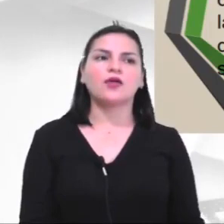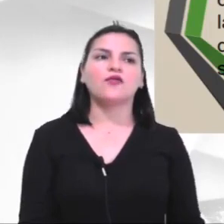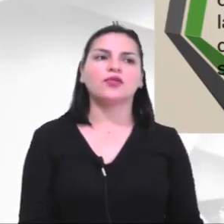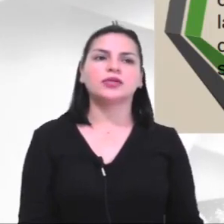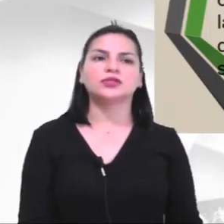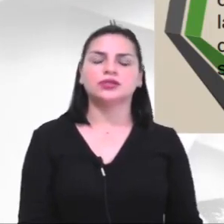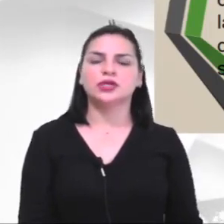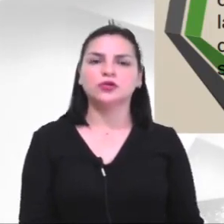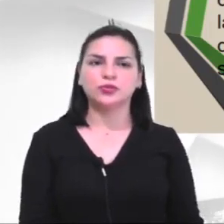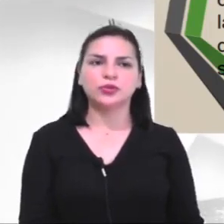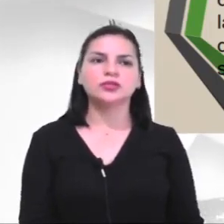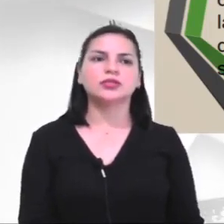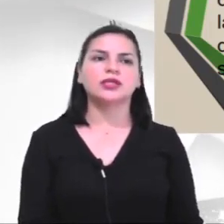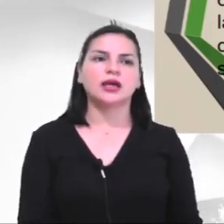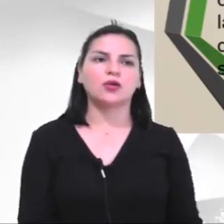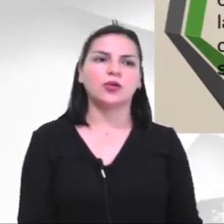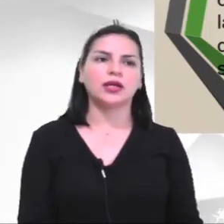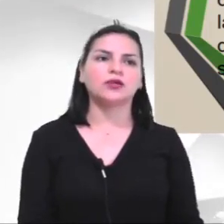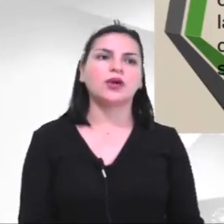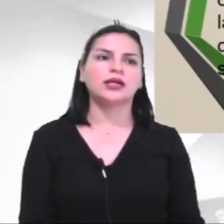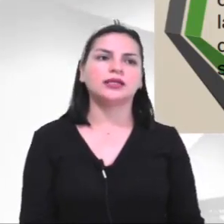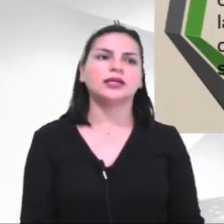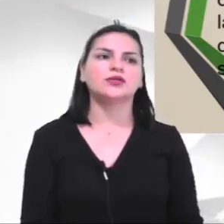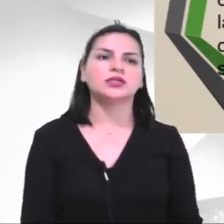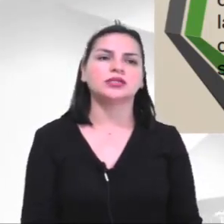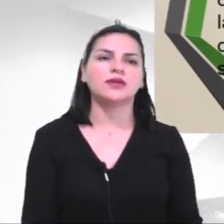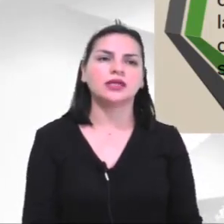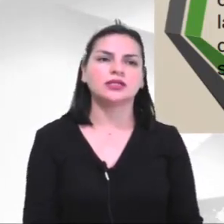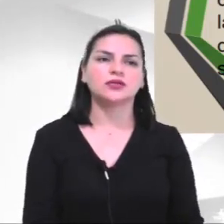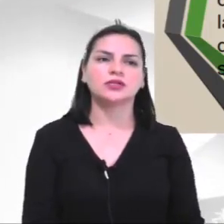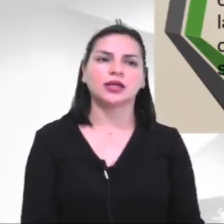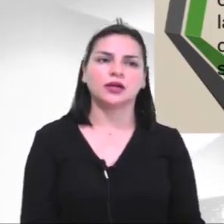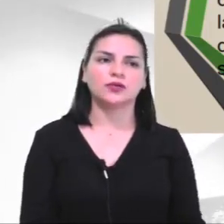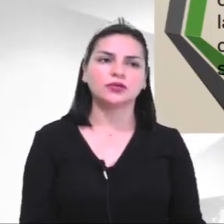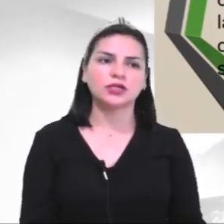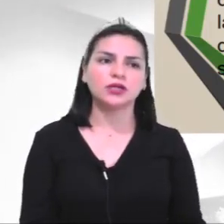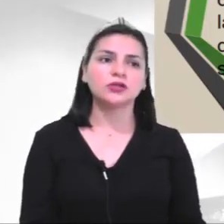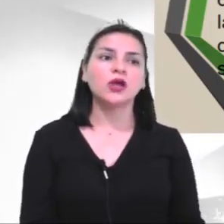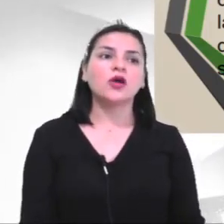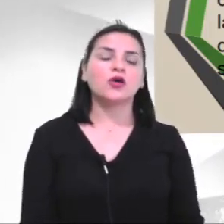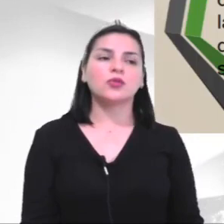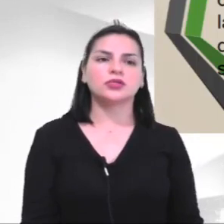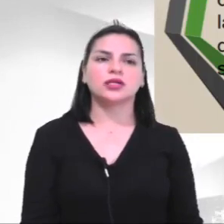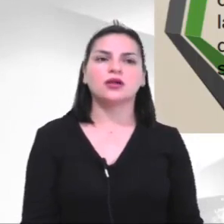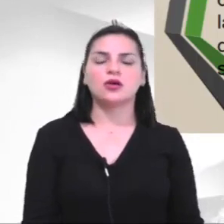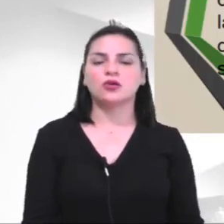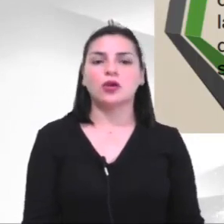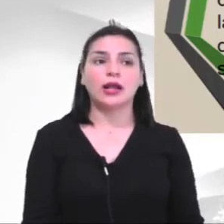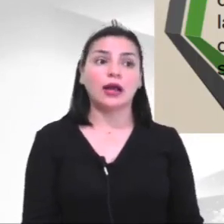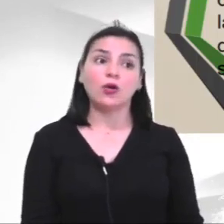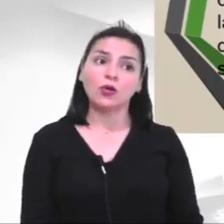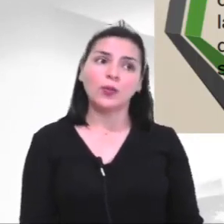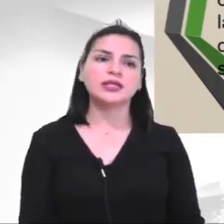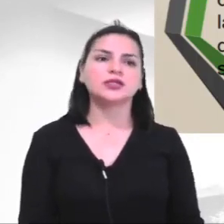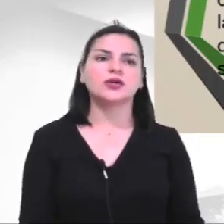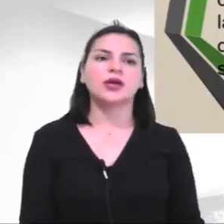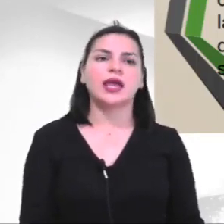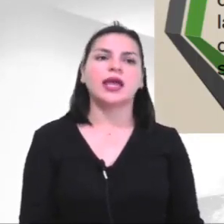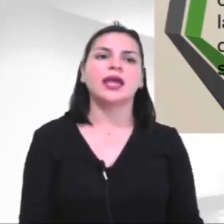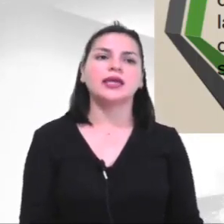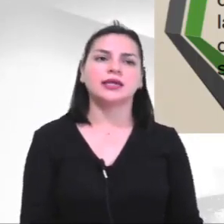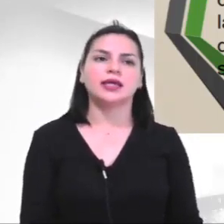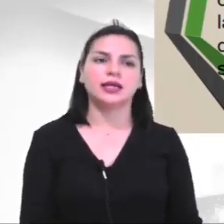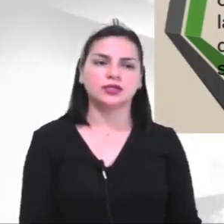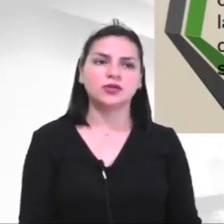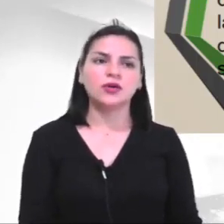cuenta la conformación de grupos de acuerdo a criterios establecidos y reconocidos, como ser la ocupación